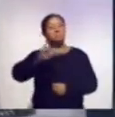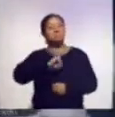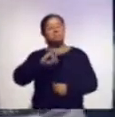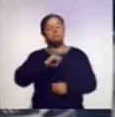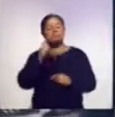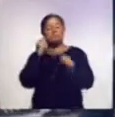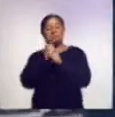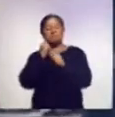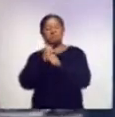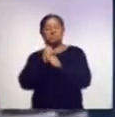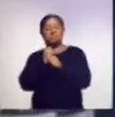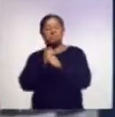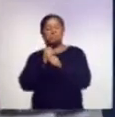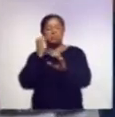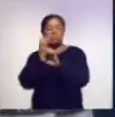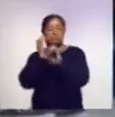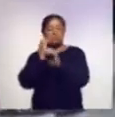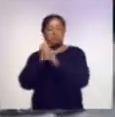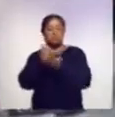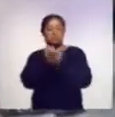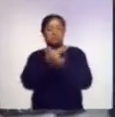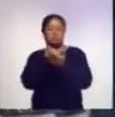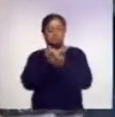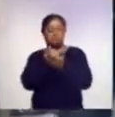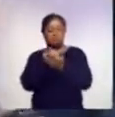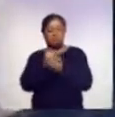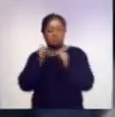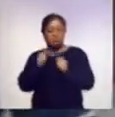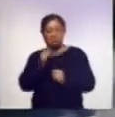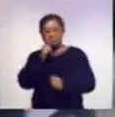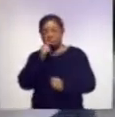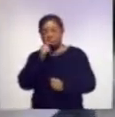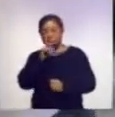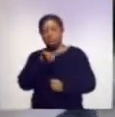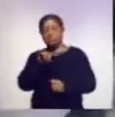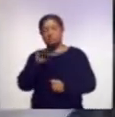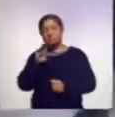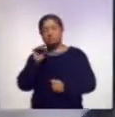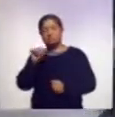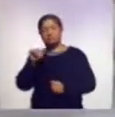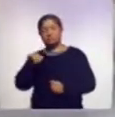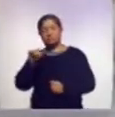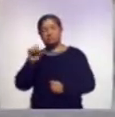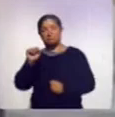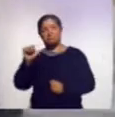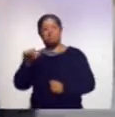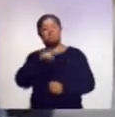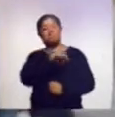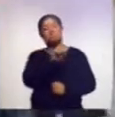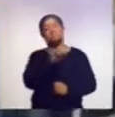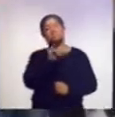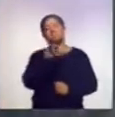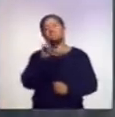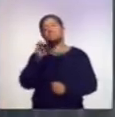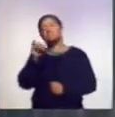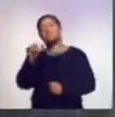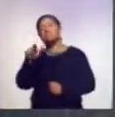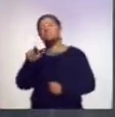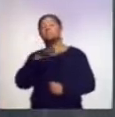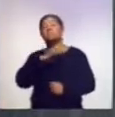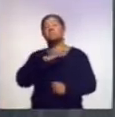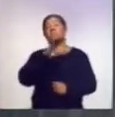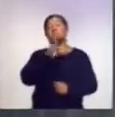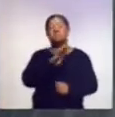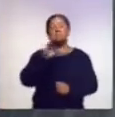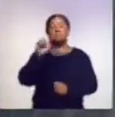transporte terrestre con ayuda de la Seguridad General libanesa. Sirios provenientes de diferentes ciudades libanesas, incluidas Beirut,